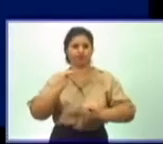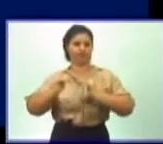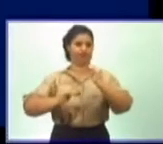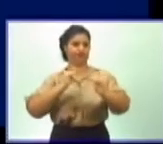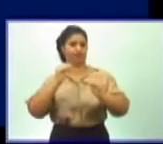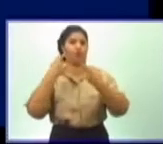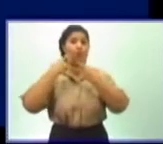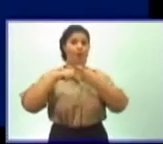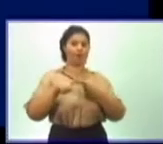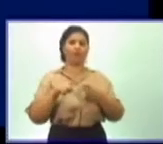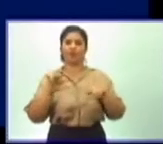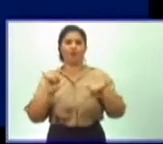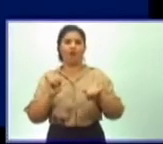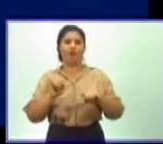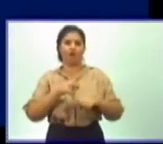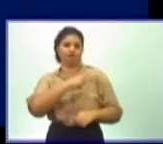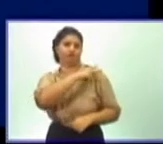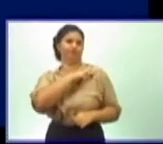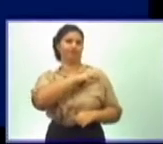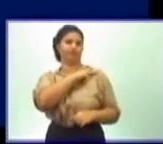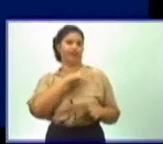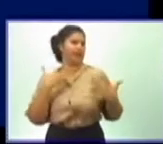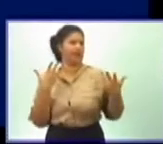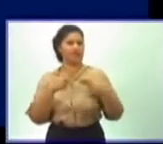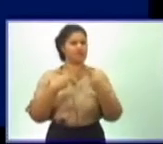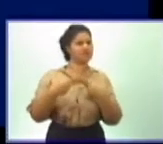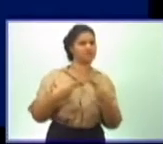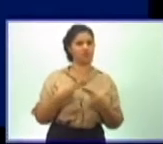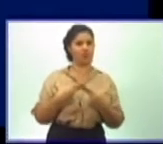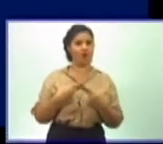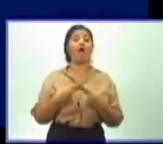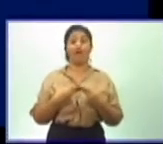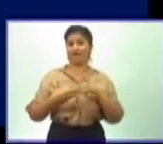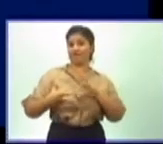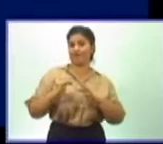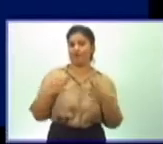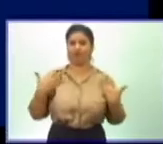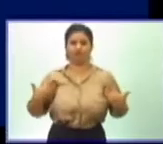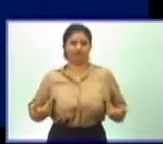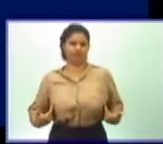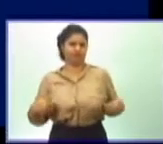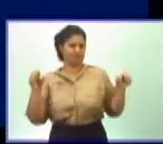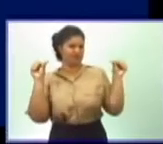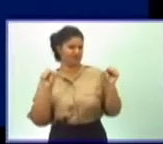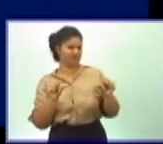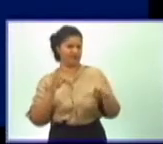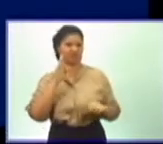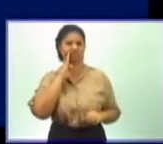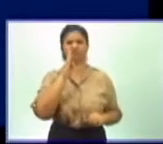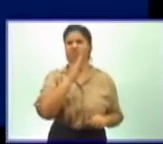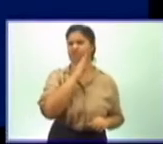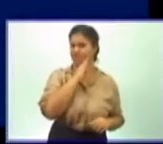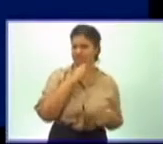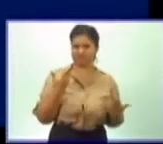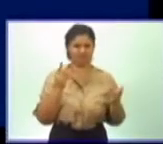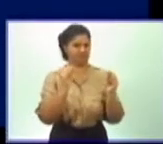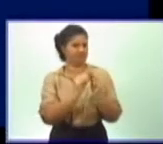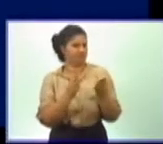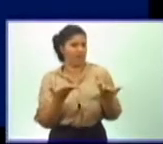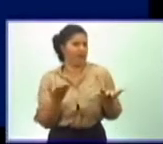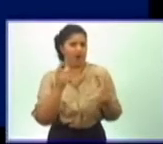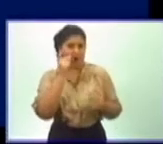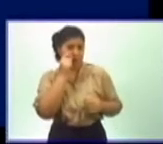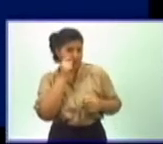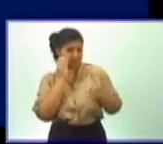apariencia. ¿Cómo se vio esa falsa apariencia reflejada en estos personajes?